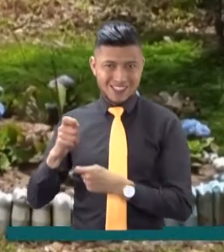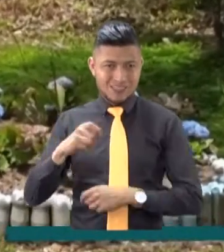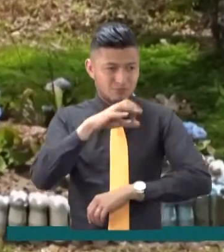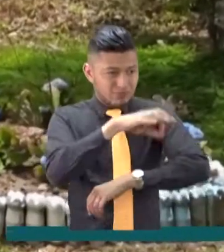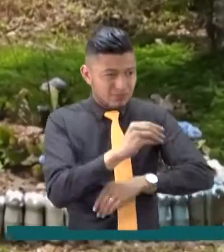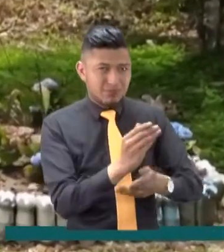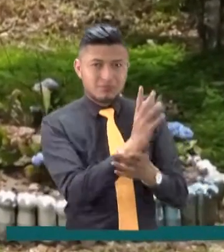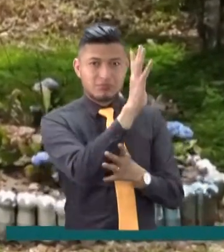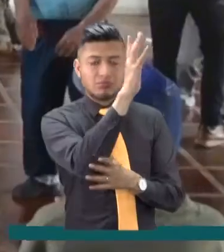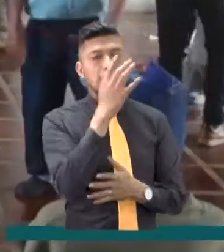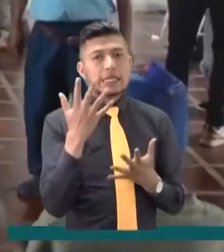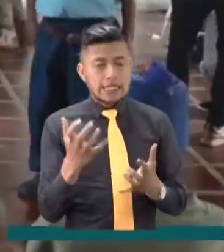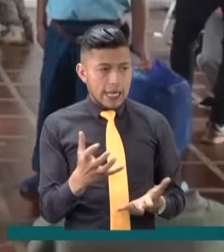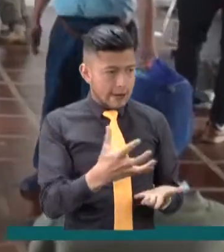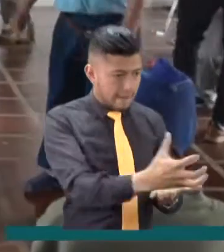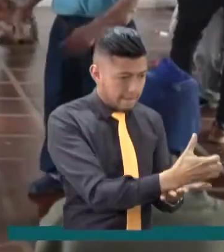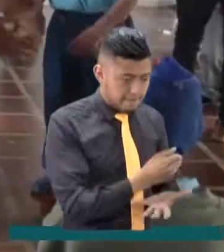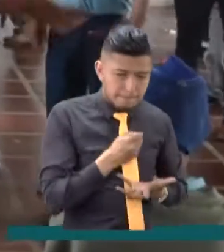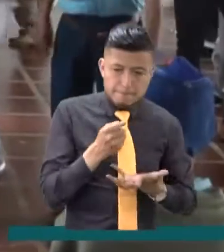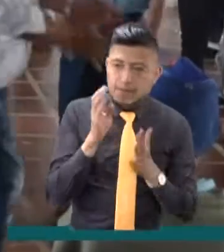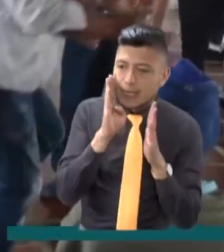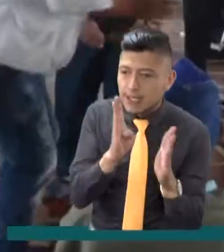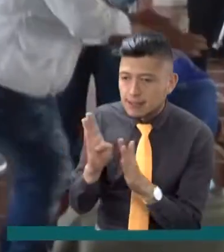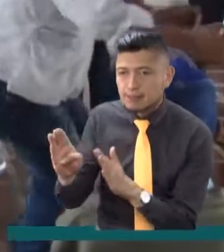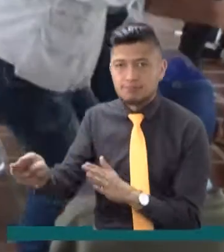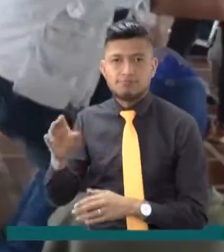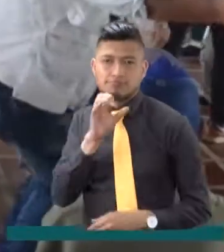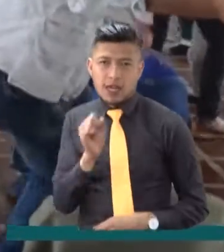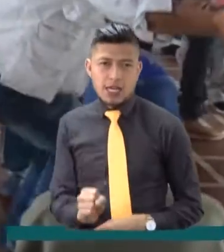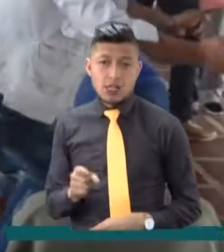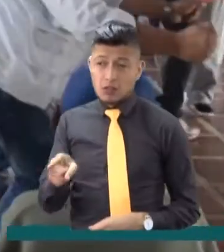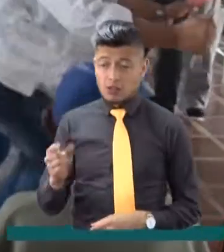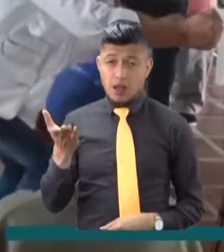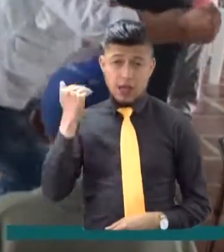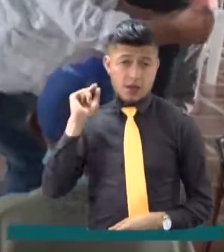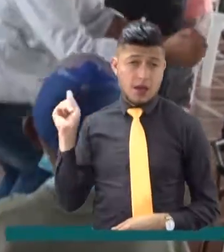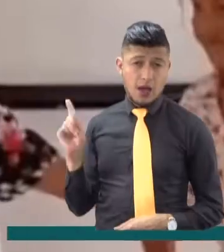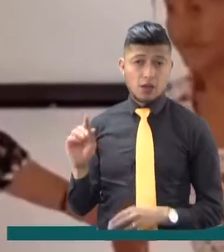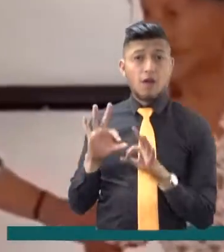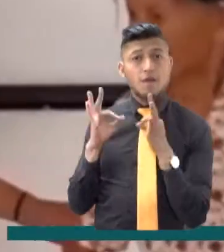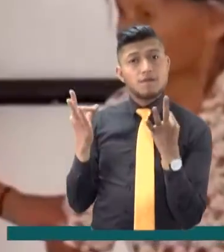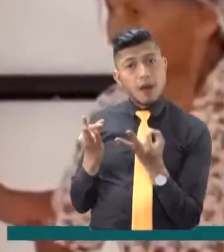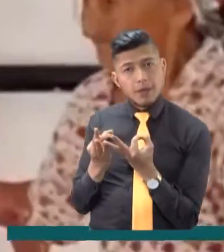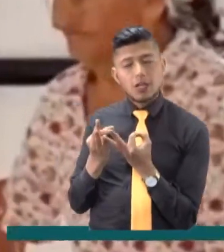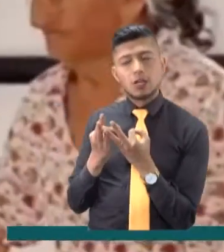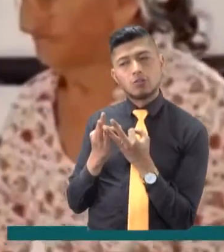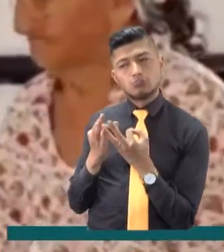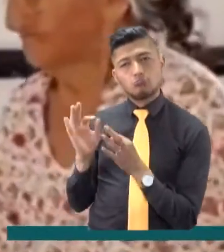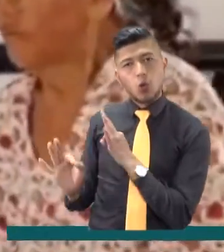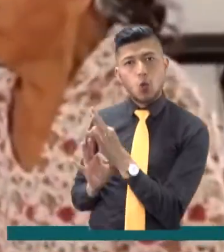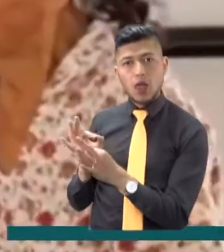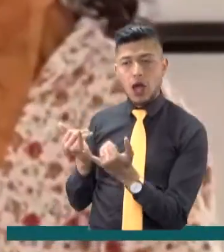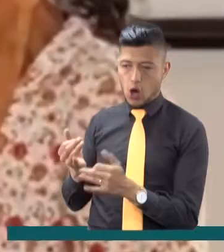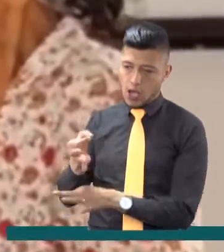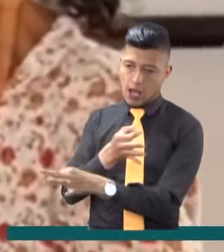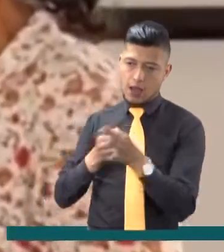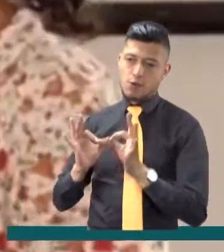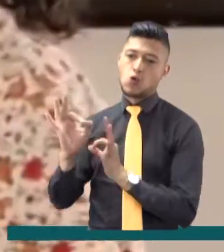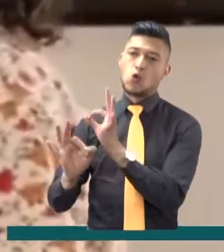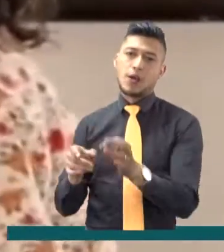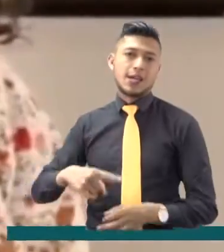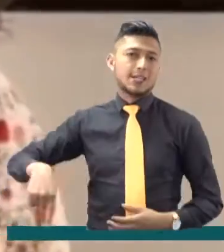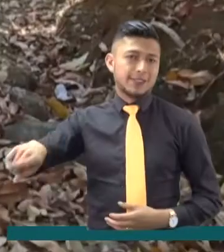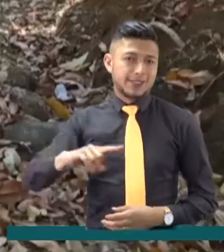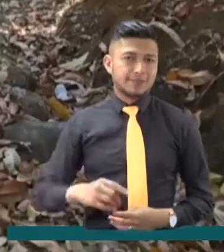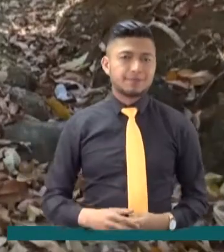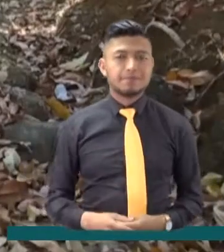espera garantizar y mejorar cada día la atención para estas personas, quienes luego de dedicar sus vidas a sus familias merecen tener el mejor de los